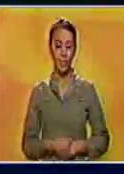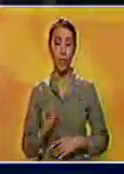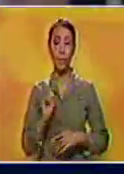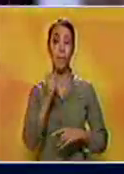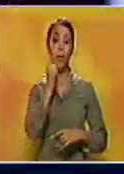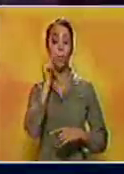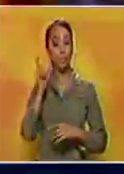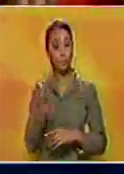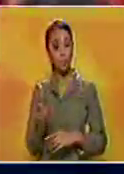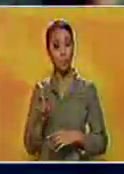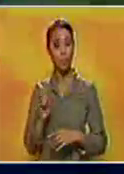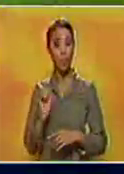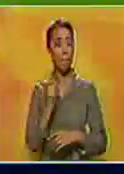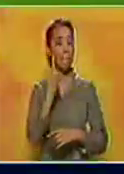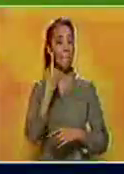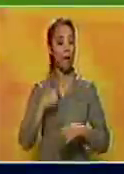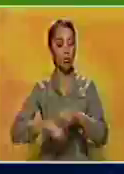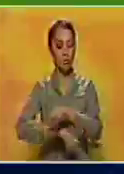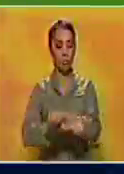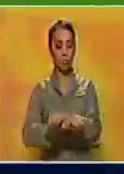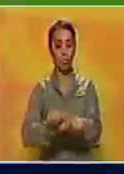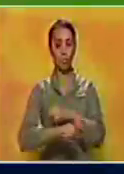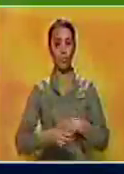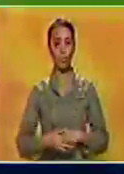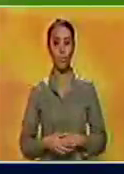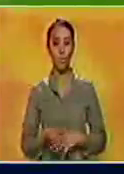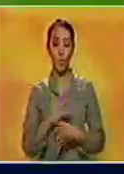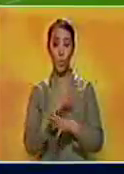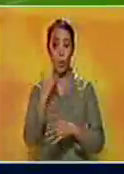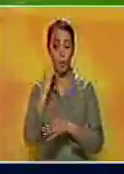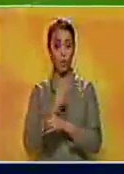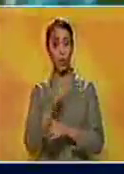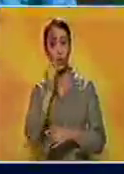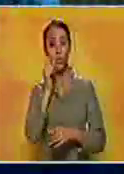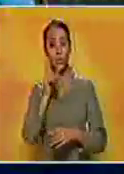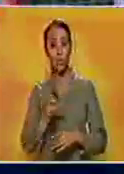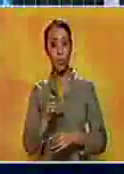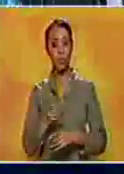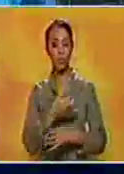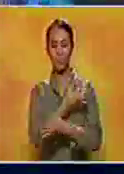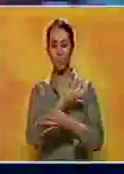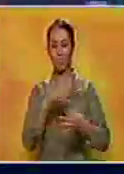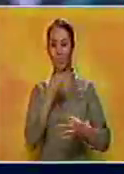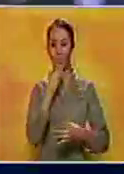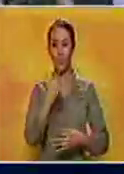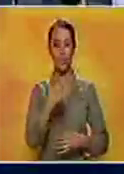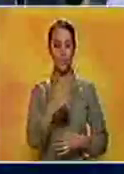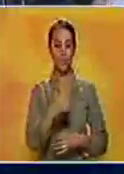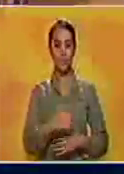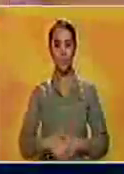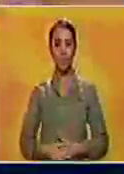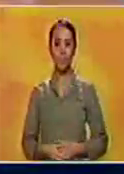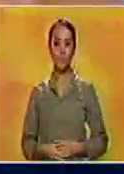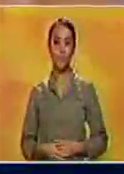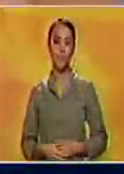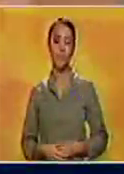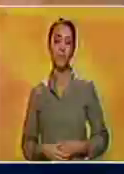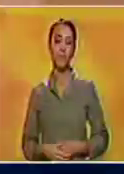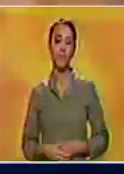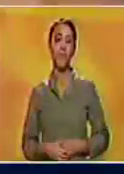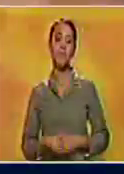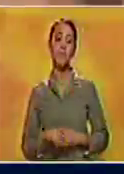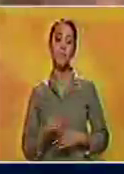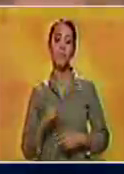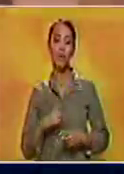gol como un Valgrana tras una jugada de Luis Suárez que rompió con un doble regate a Garay y envió